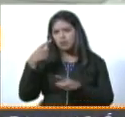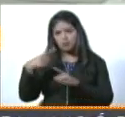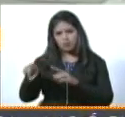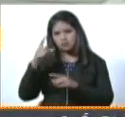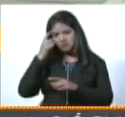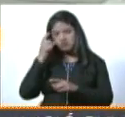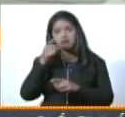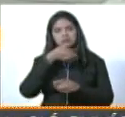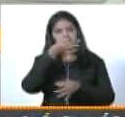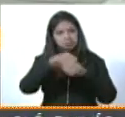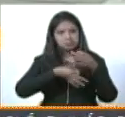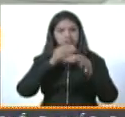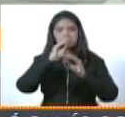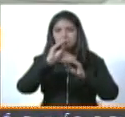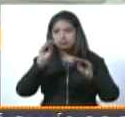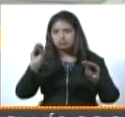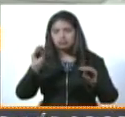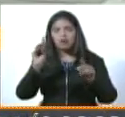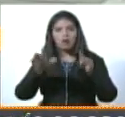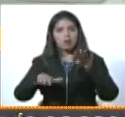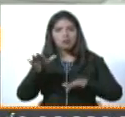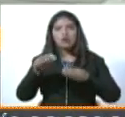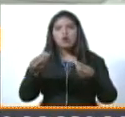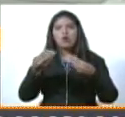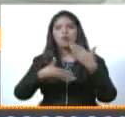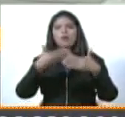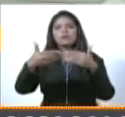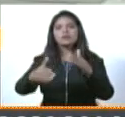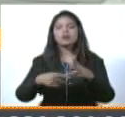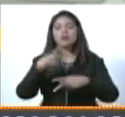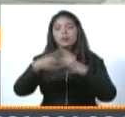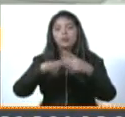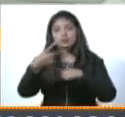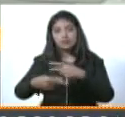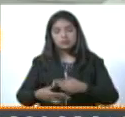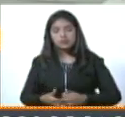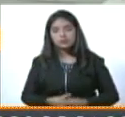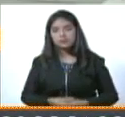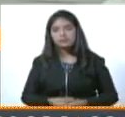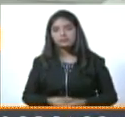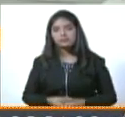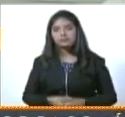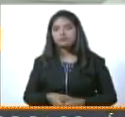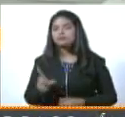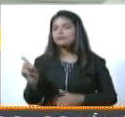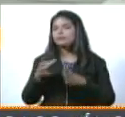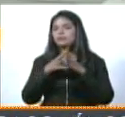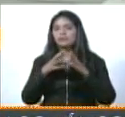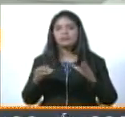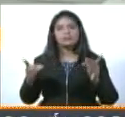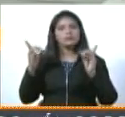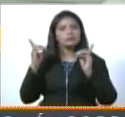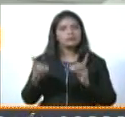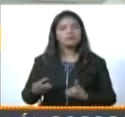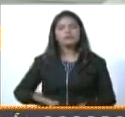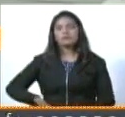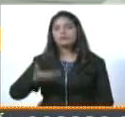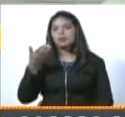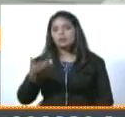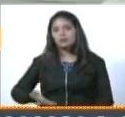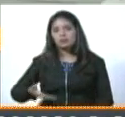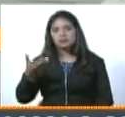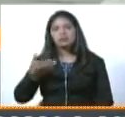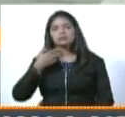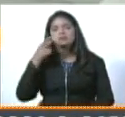dando los anuncios respectivos de cómo va avanzando este proceso y todas esas medidas y elementos fundamentales